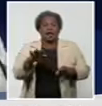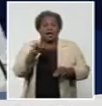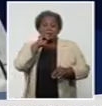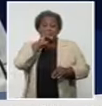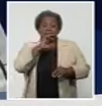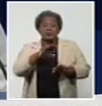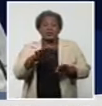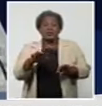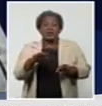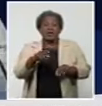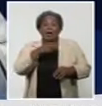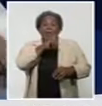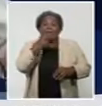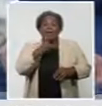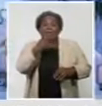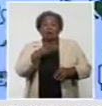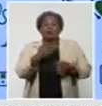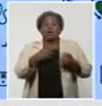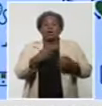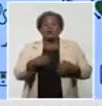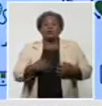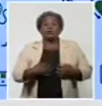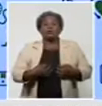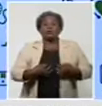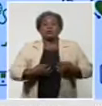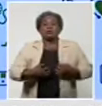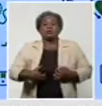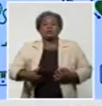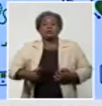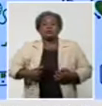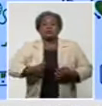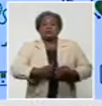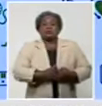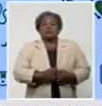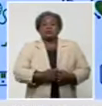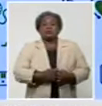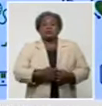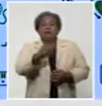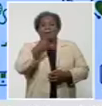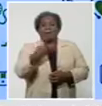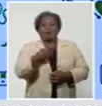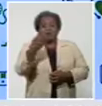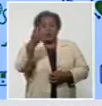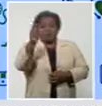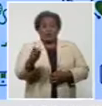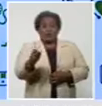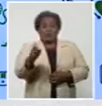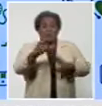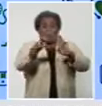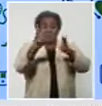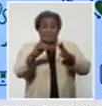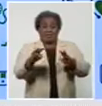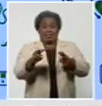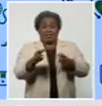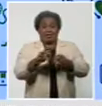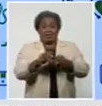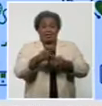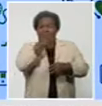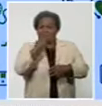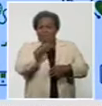si quede alguna pregunta. Así es, doctor, tenemos una pregunta. Un usuario en redes sociales nos cuestiona lo